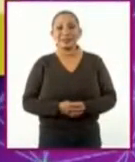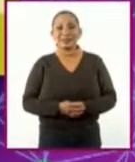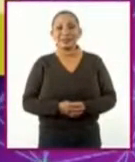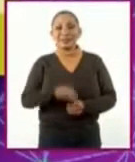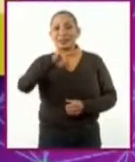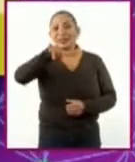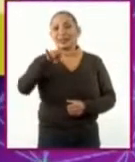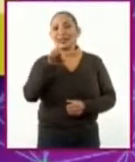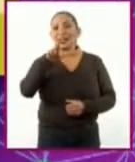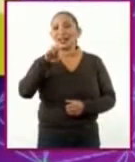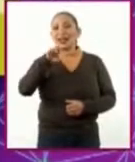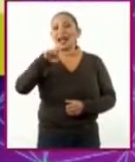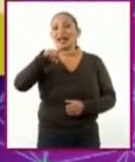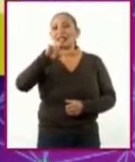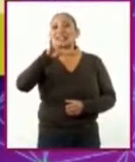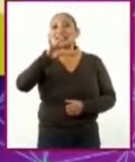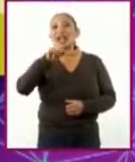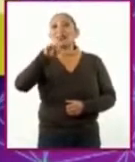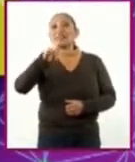Jerarquía de operaciones.